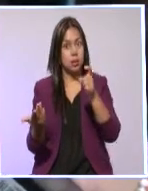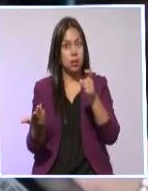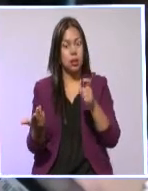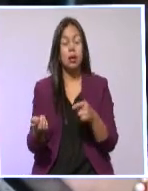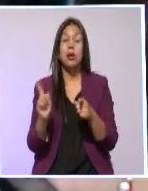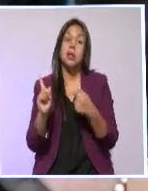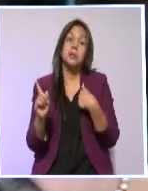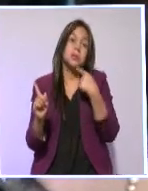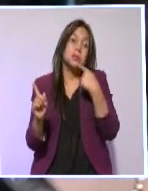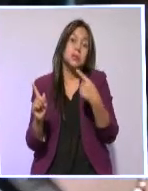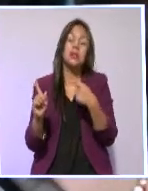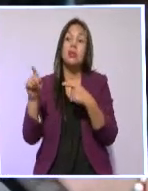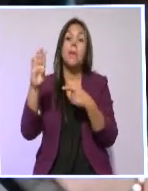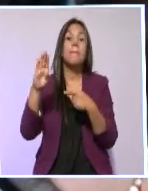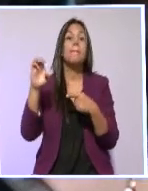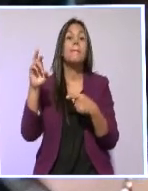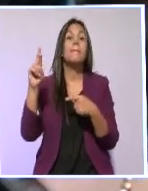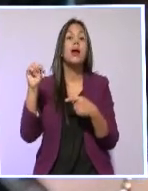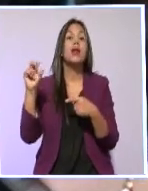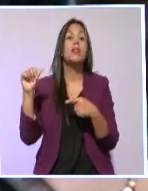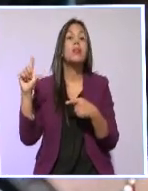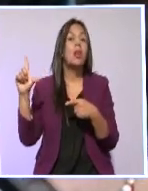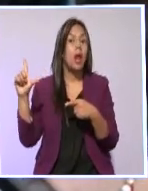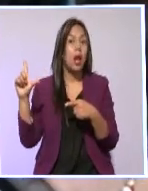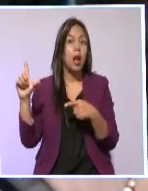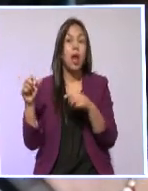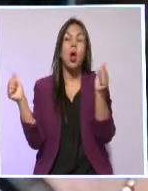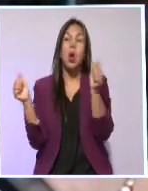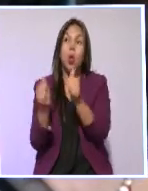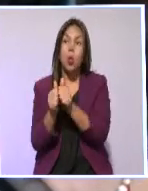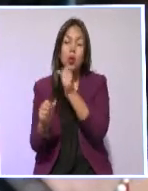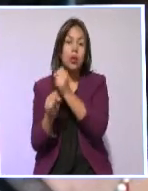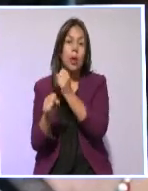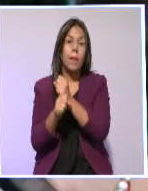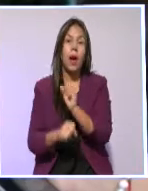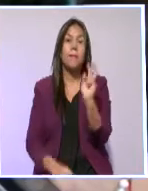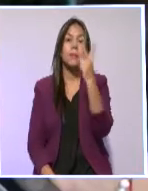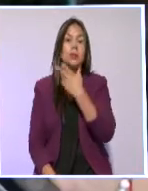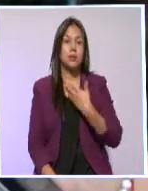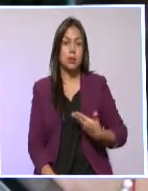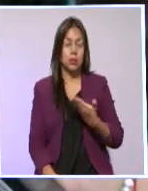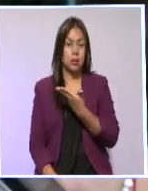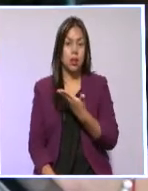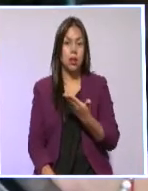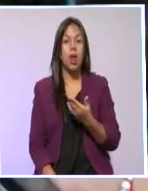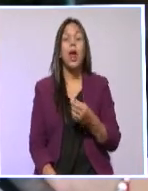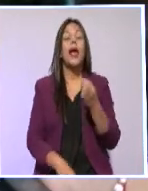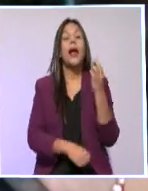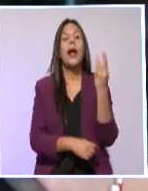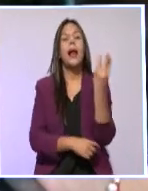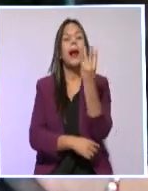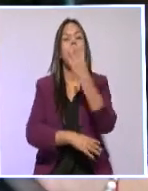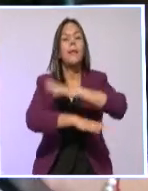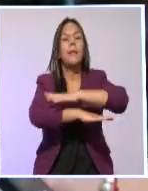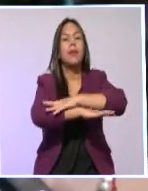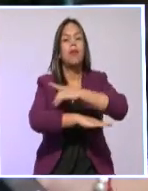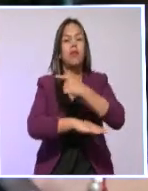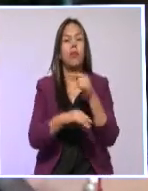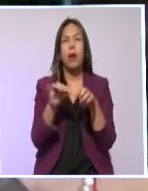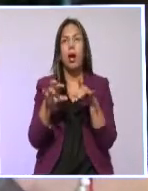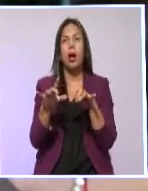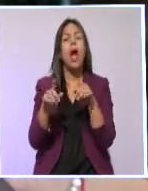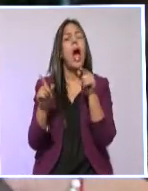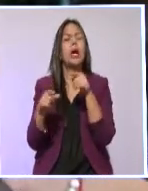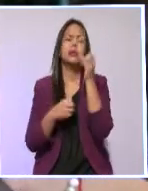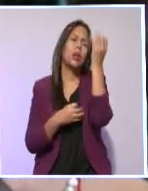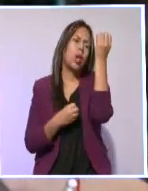el señor Bernal, que trabajaba con el señor Glass, que vayamos al website del comité y que ahí está toda